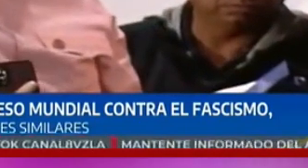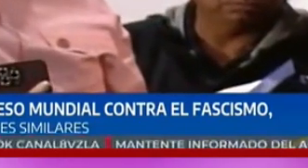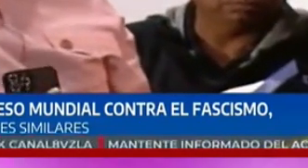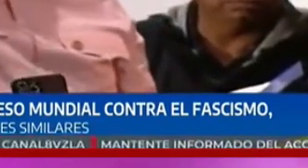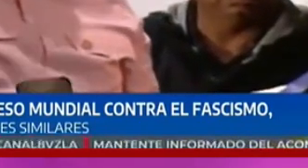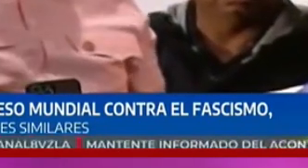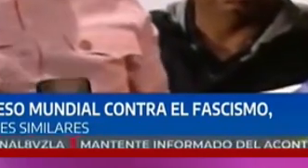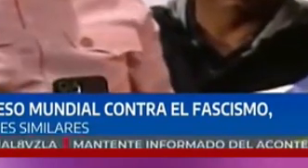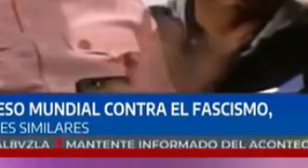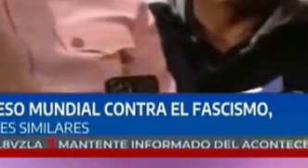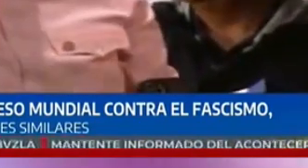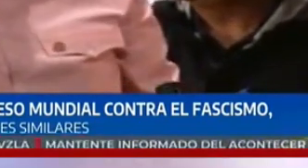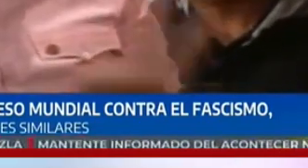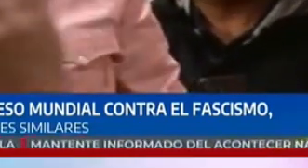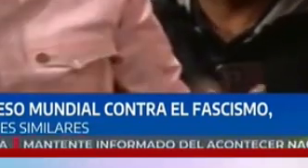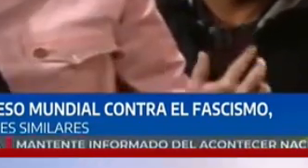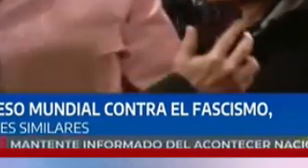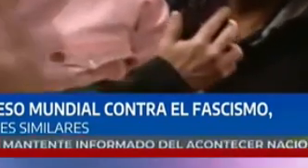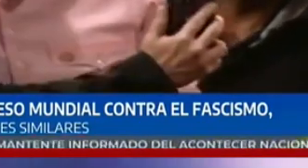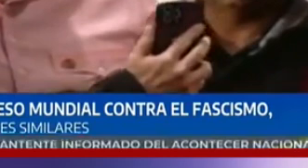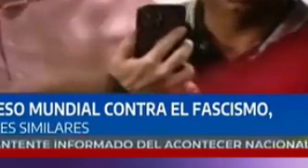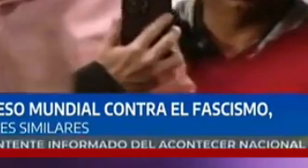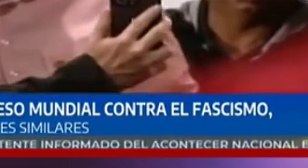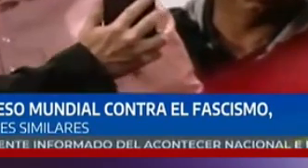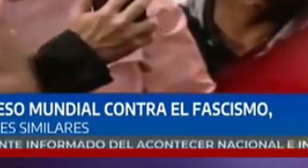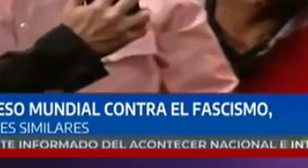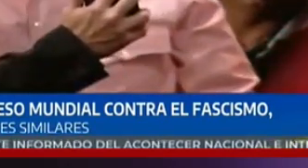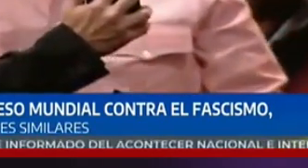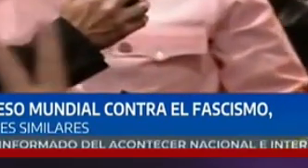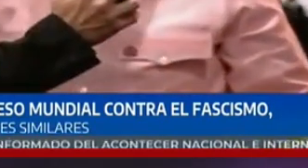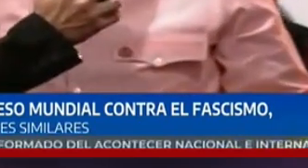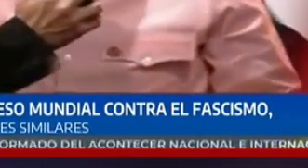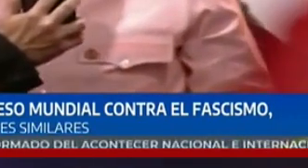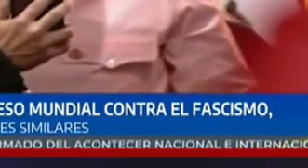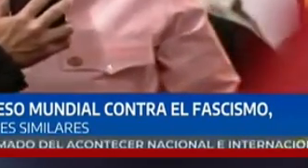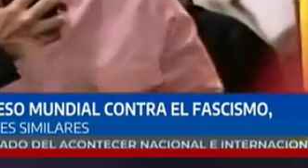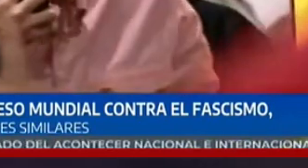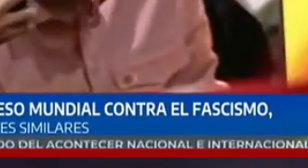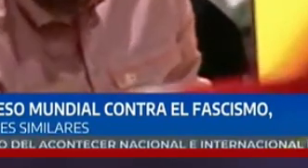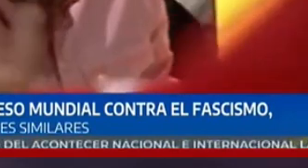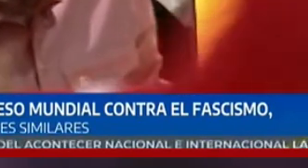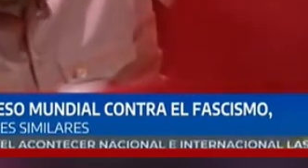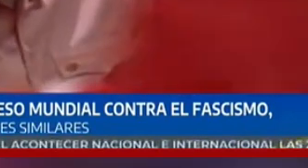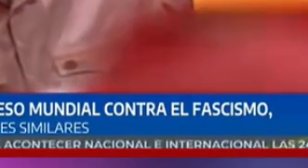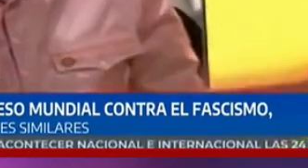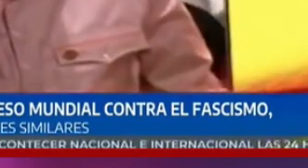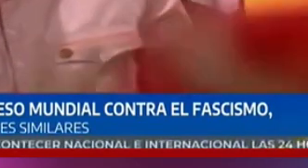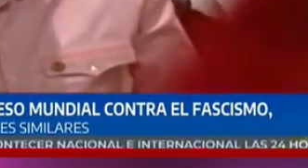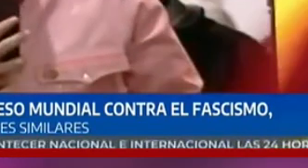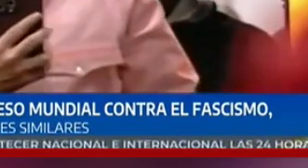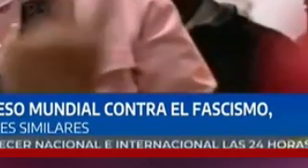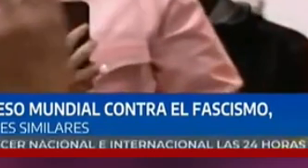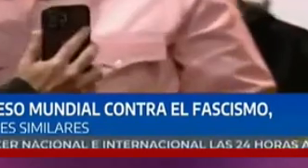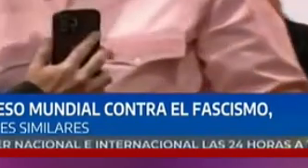elección y que trata de mover las aguas internacionales para ver si puede, de alguna manera,